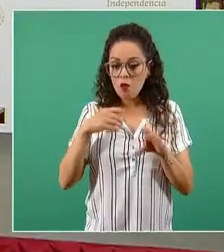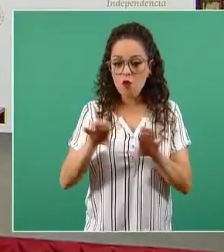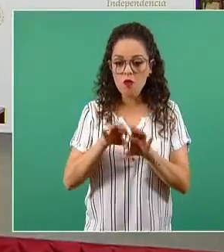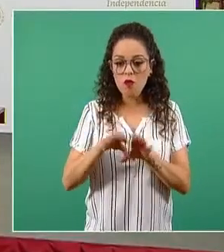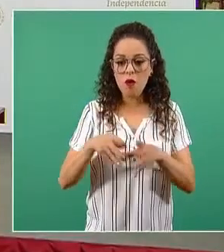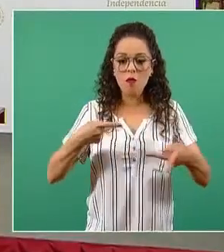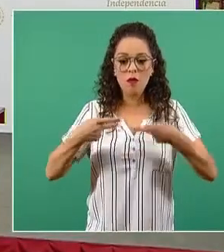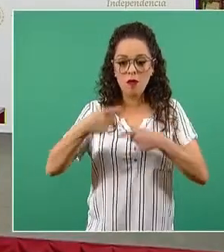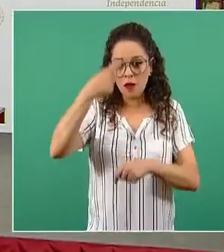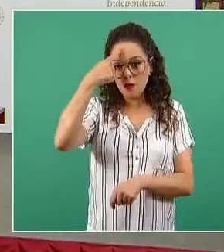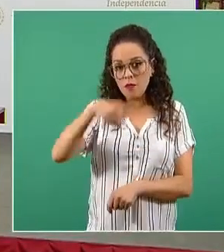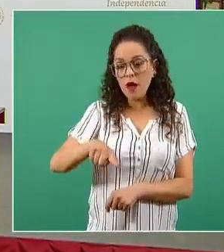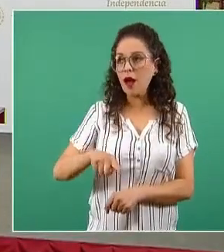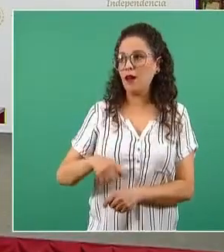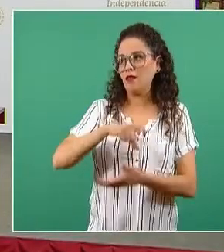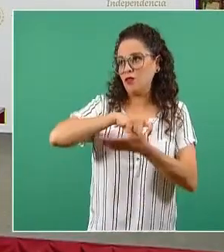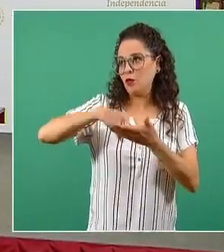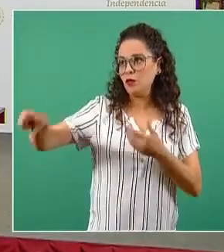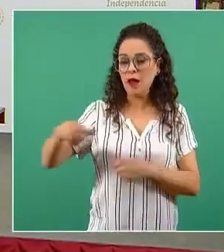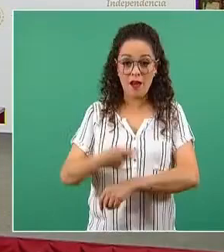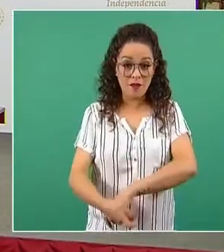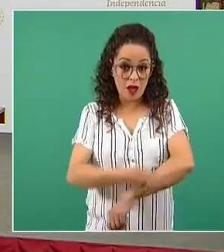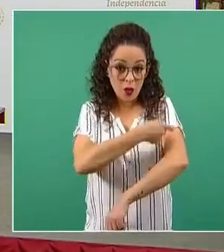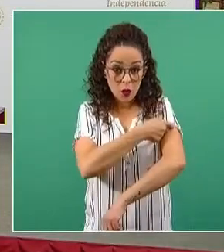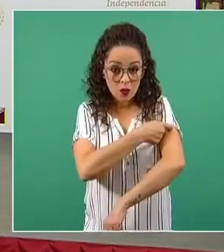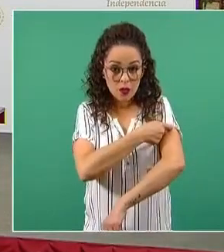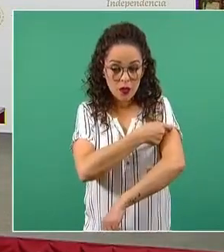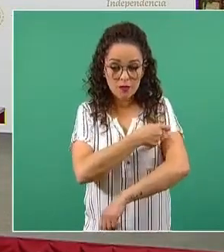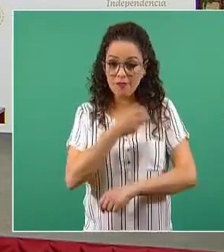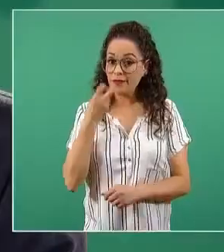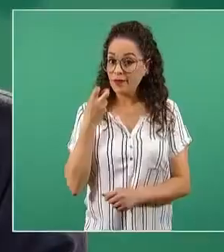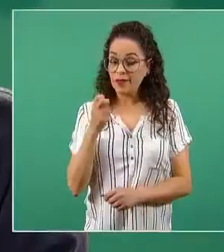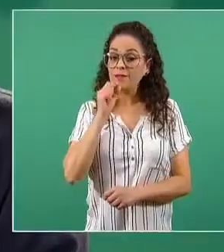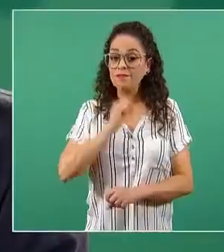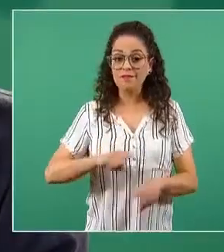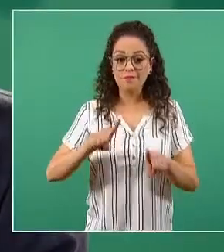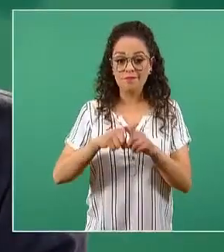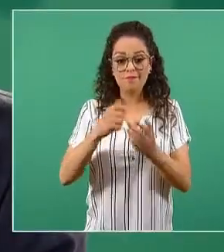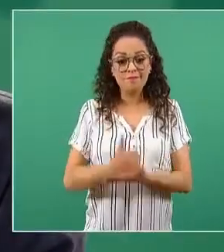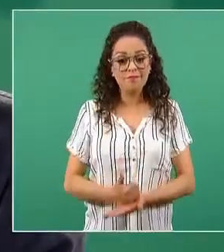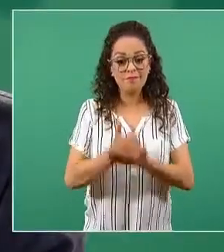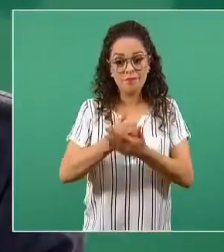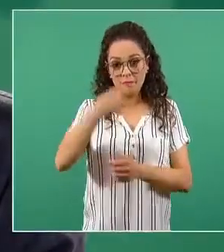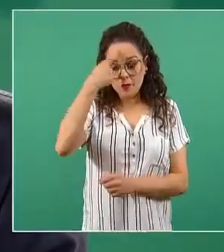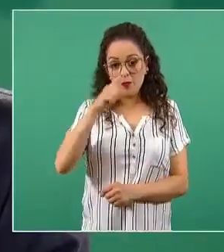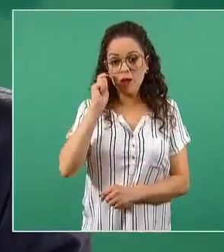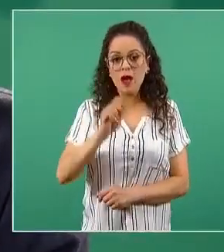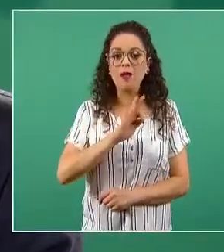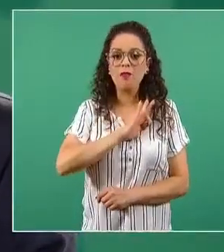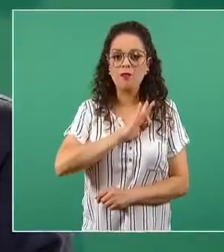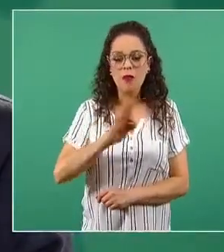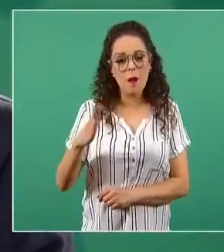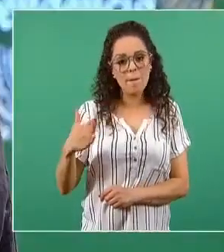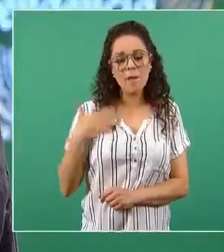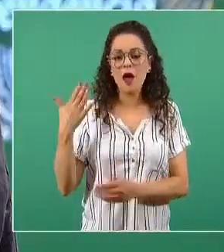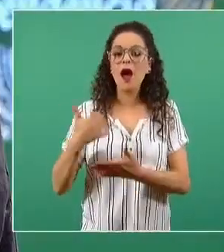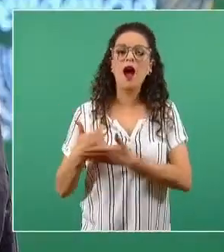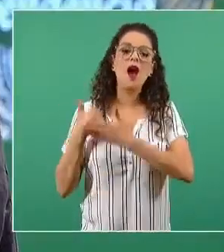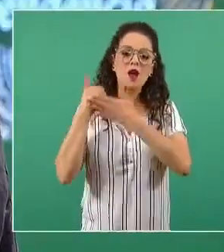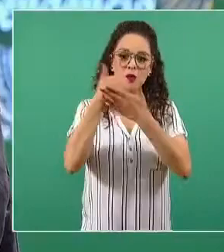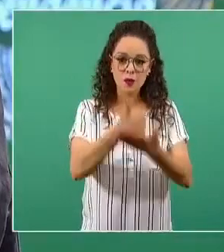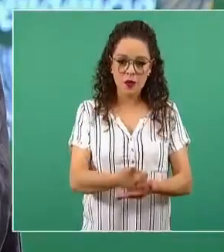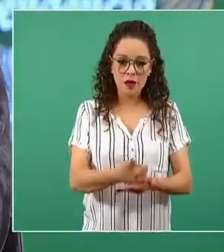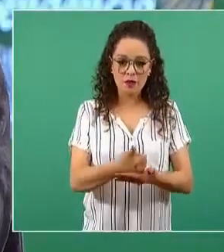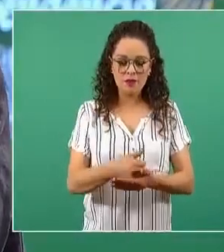vacunas también nos ha permitido posicionarnos en la oportunidad de ayudar. Ayer me preguntaba el